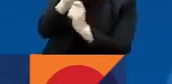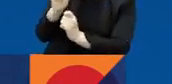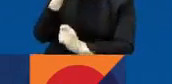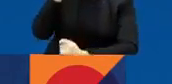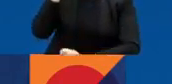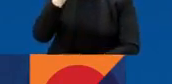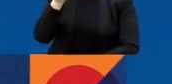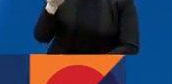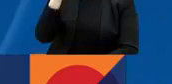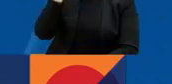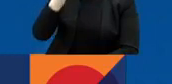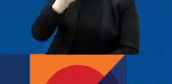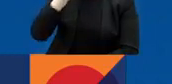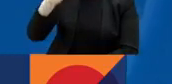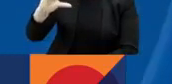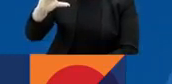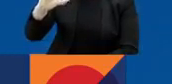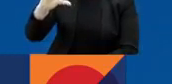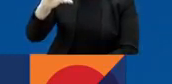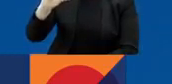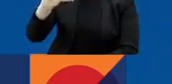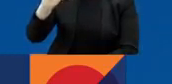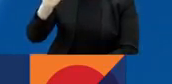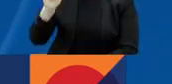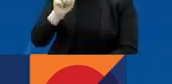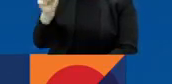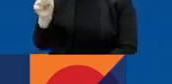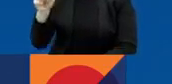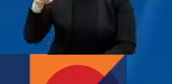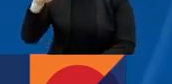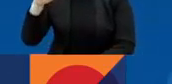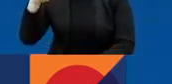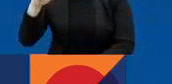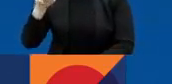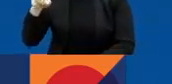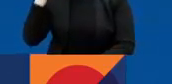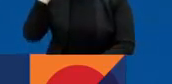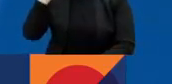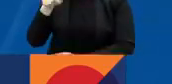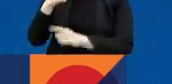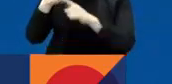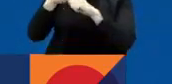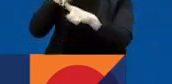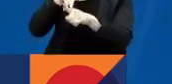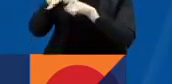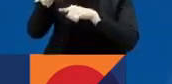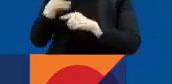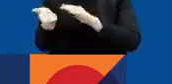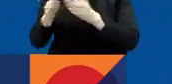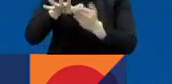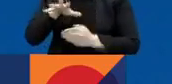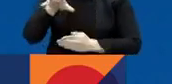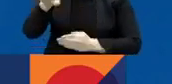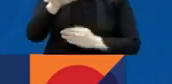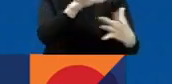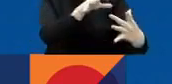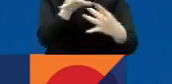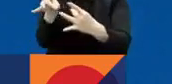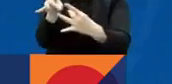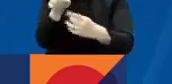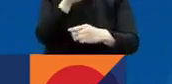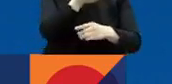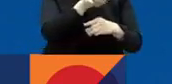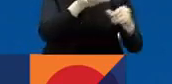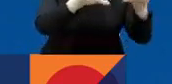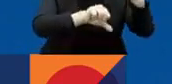contra el uso del asbesto, prohíbe producción y utilización de estos productos, por lo que desde el 1 de enero de 2021 no se pueden